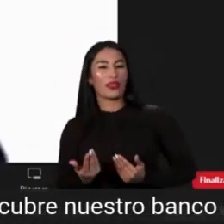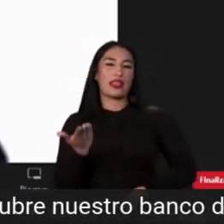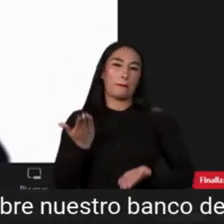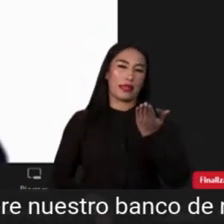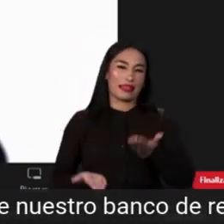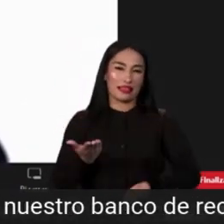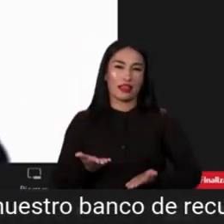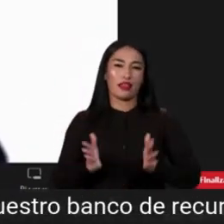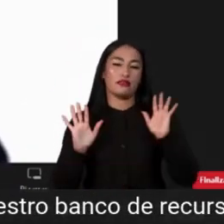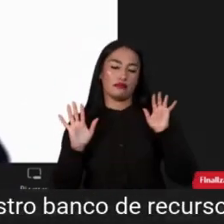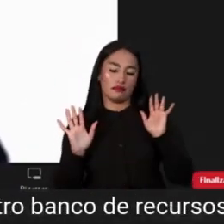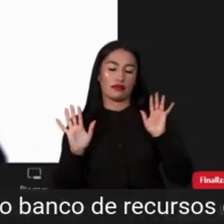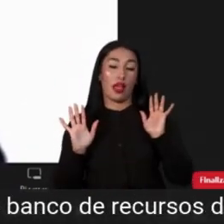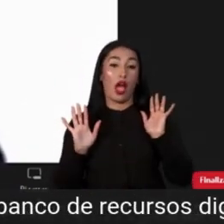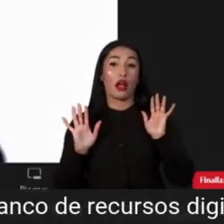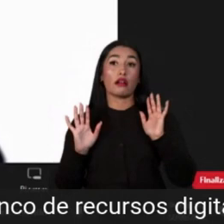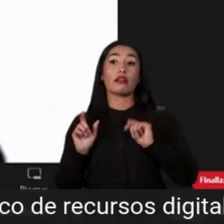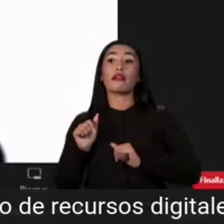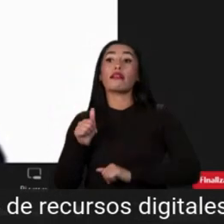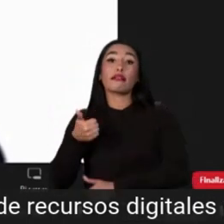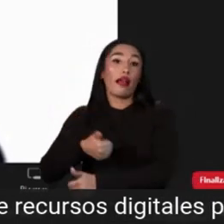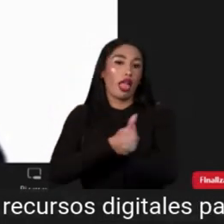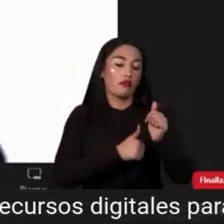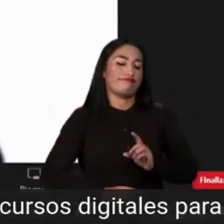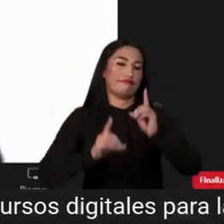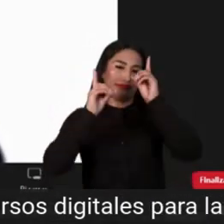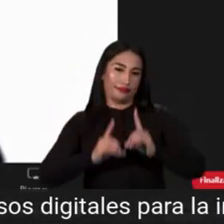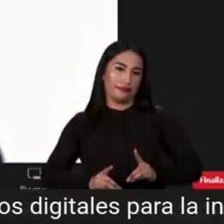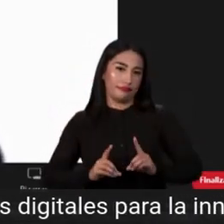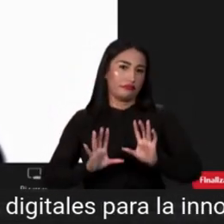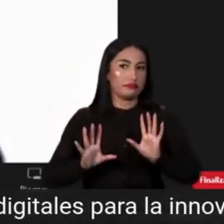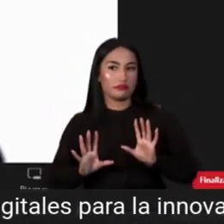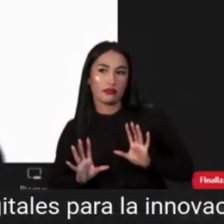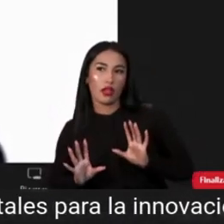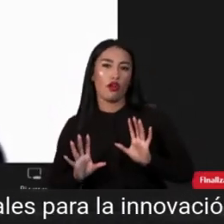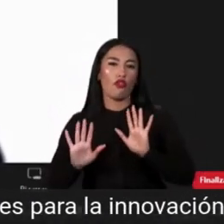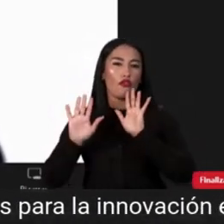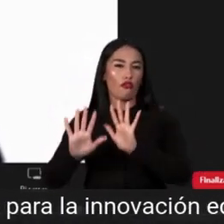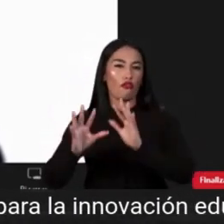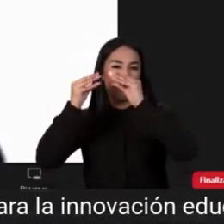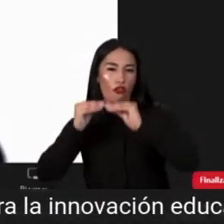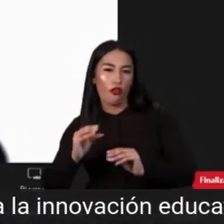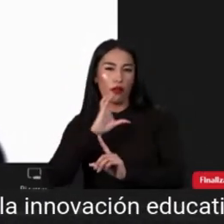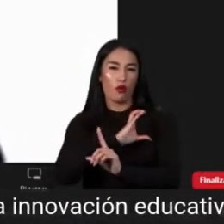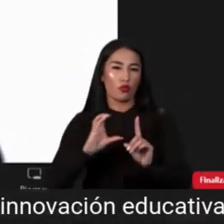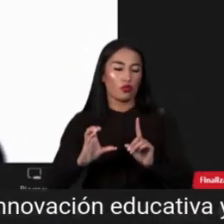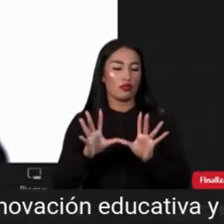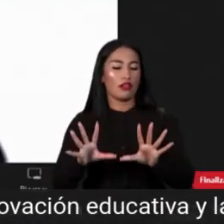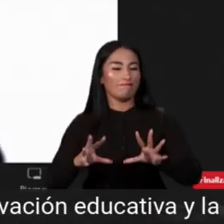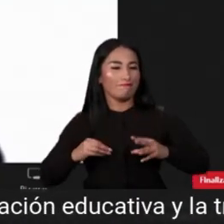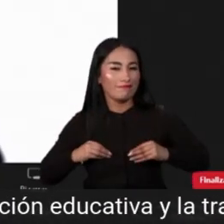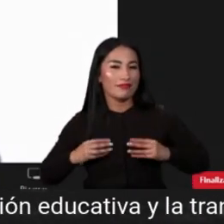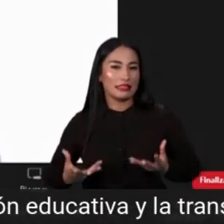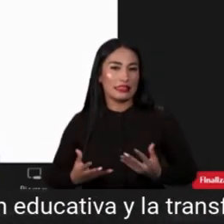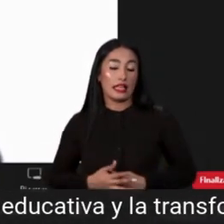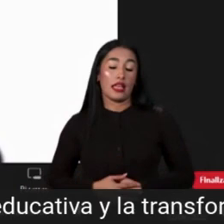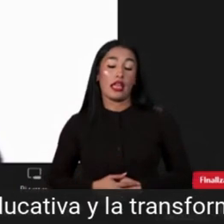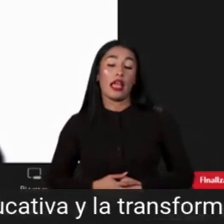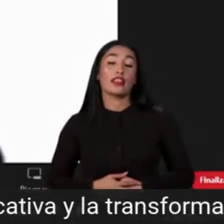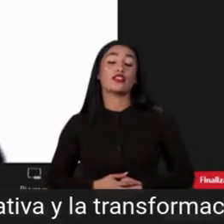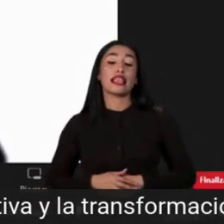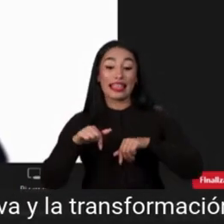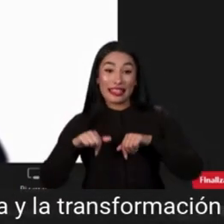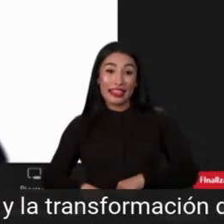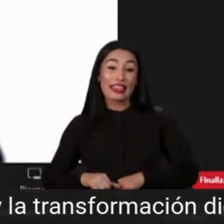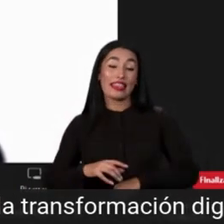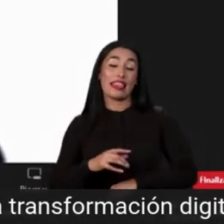un punto de partida distinto para este cambio y tiene un punto de llegada distinto, ¿no? Entonces, el TEC partió de un punto y llegó a TEC 21,